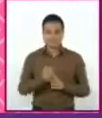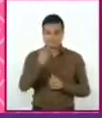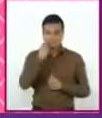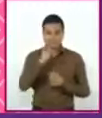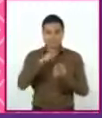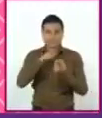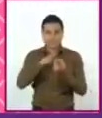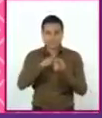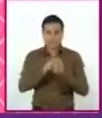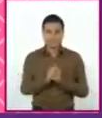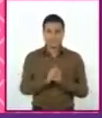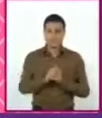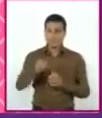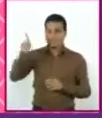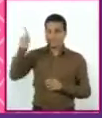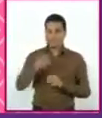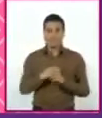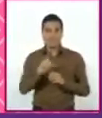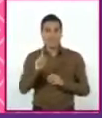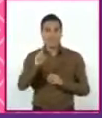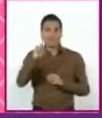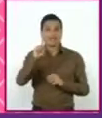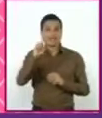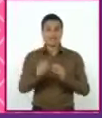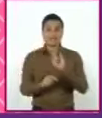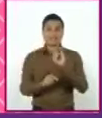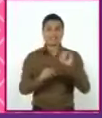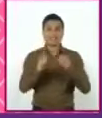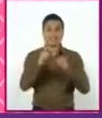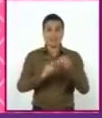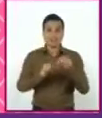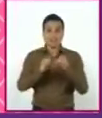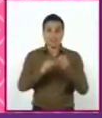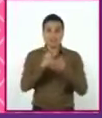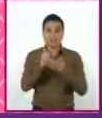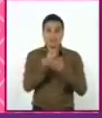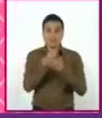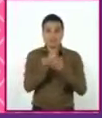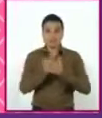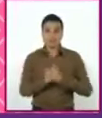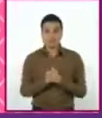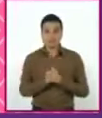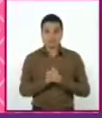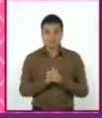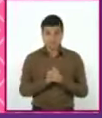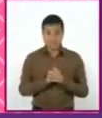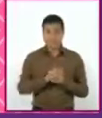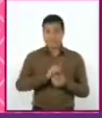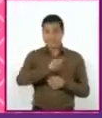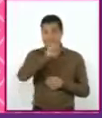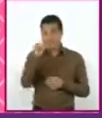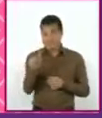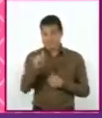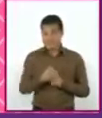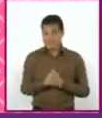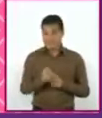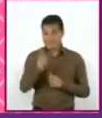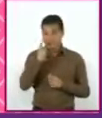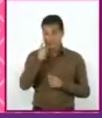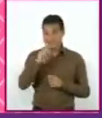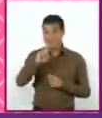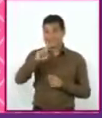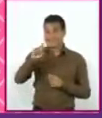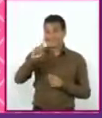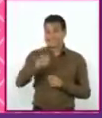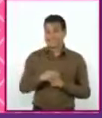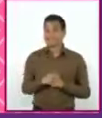superior izquierda y está destacada con color azul. Inmediatamente después, en la parte superior derecha,